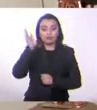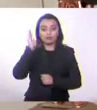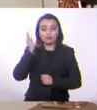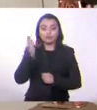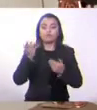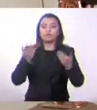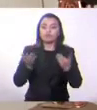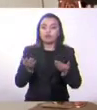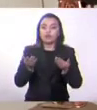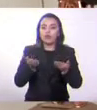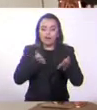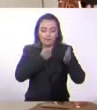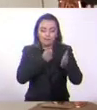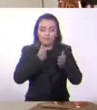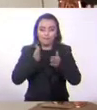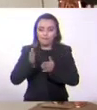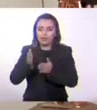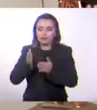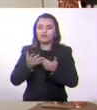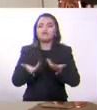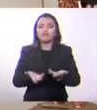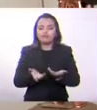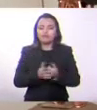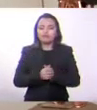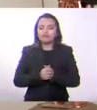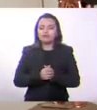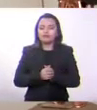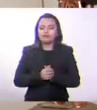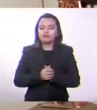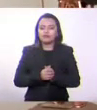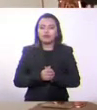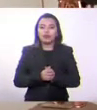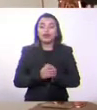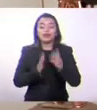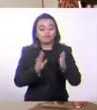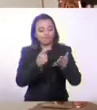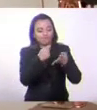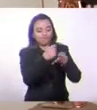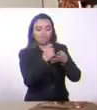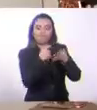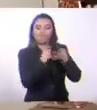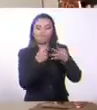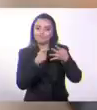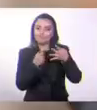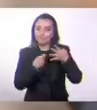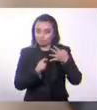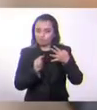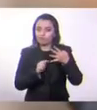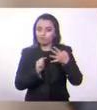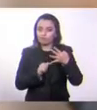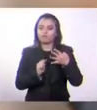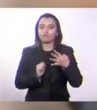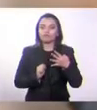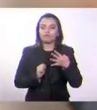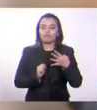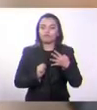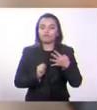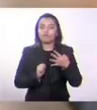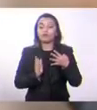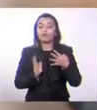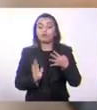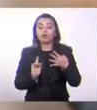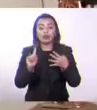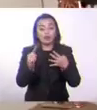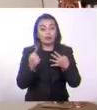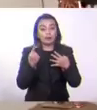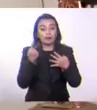diferenciarán. La primera de estas es que su información es objetiva, que quiere decir que esta información puede ser